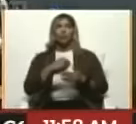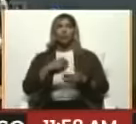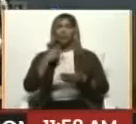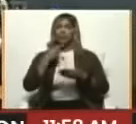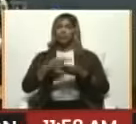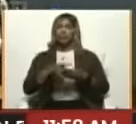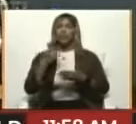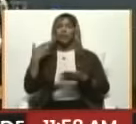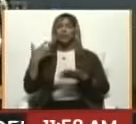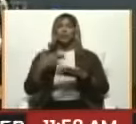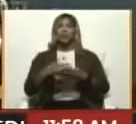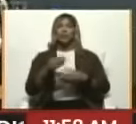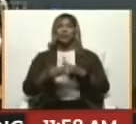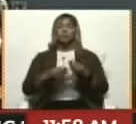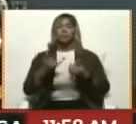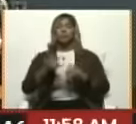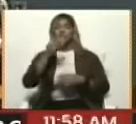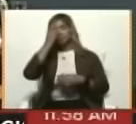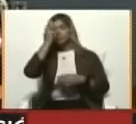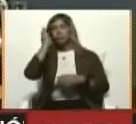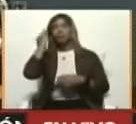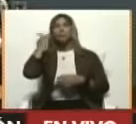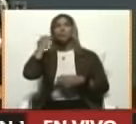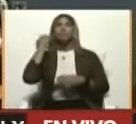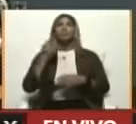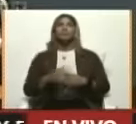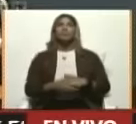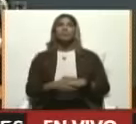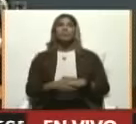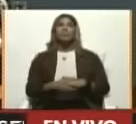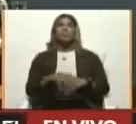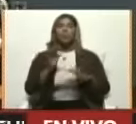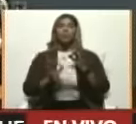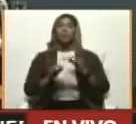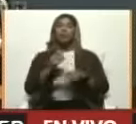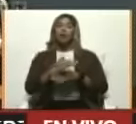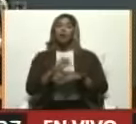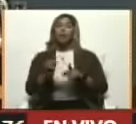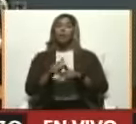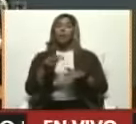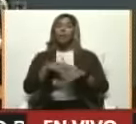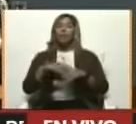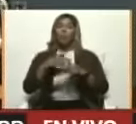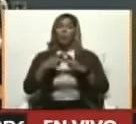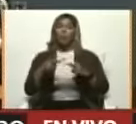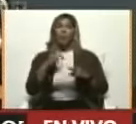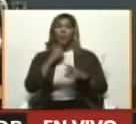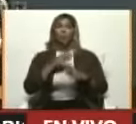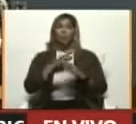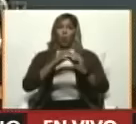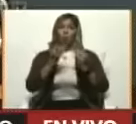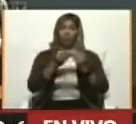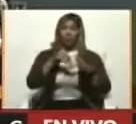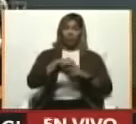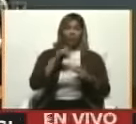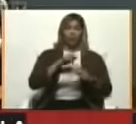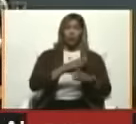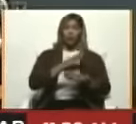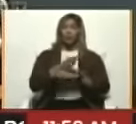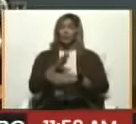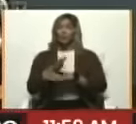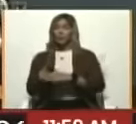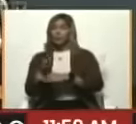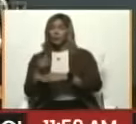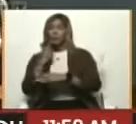denominado desde hace años, ya lo hacemos, la justicia de calle. Es decir, el Ministerio Público sale de las oficinas, de los despachos fiscales